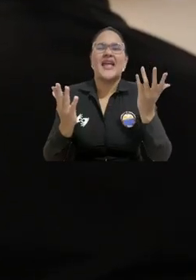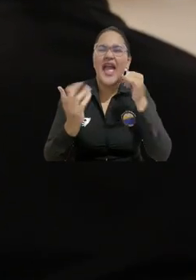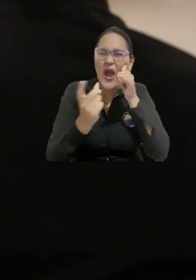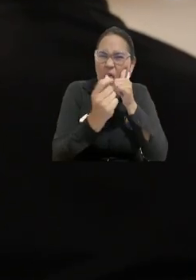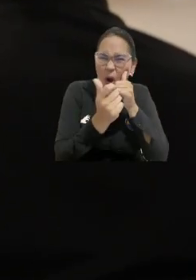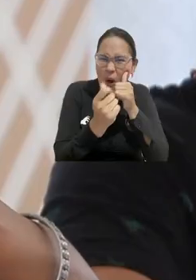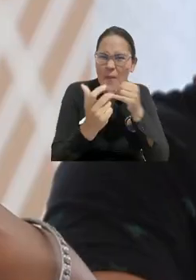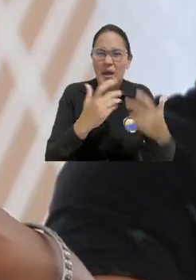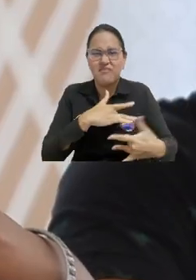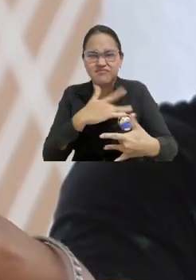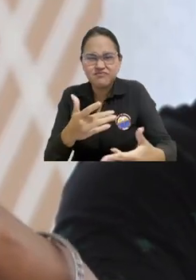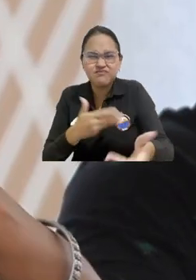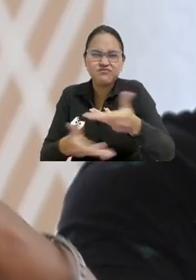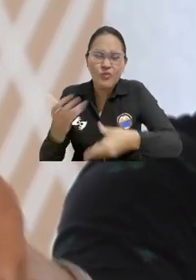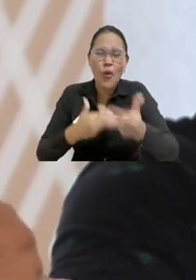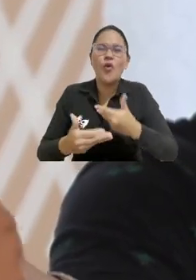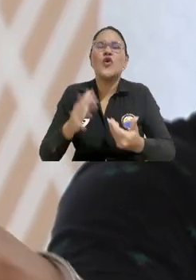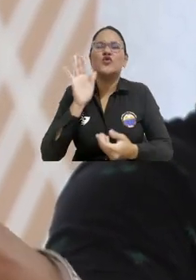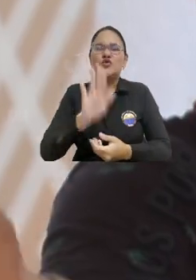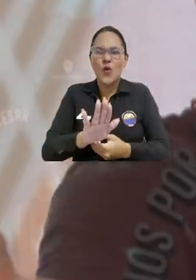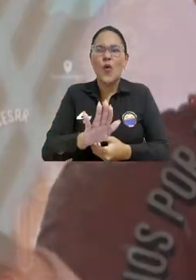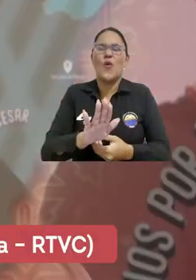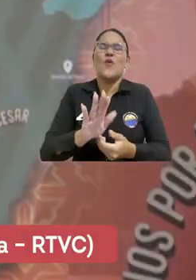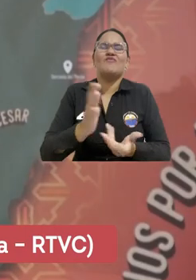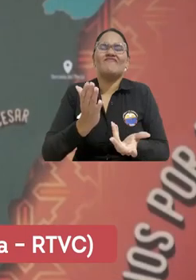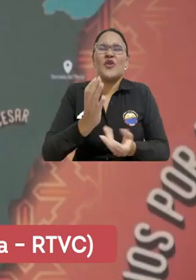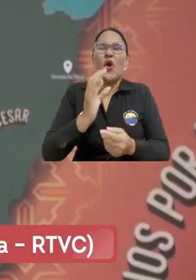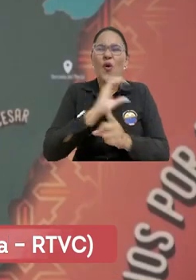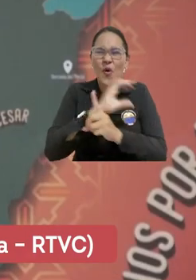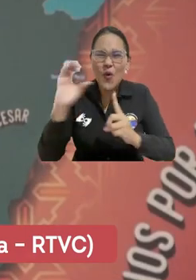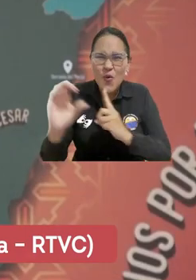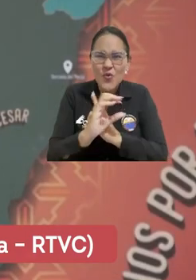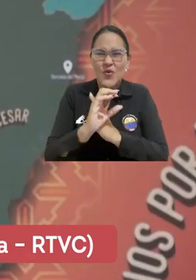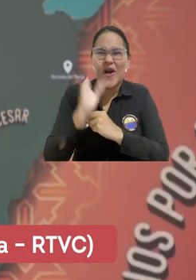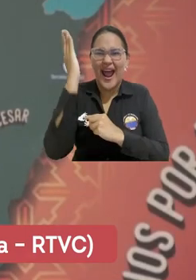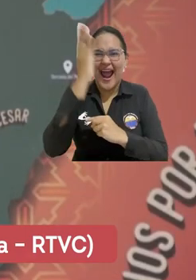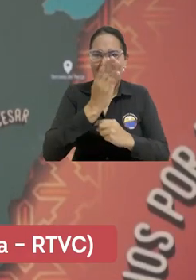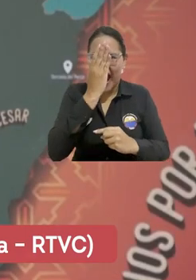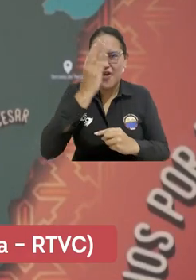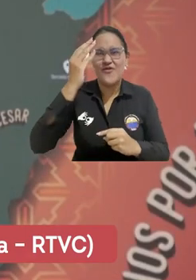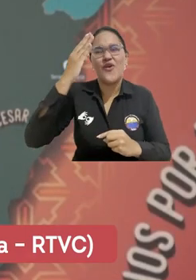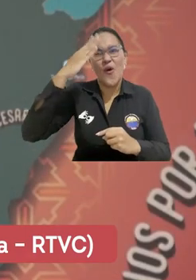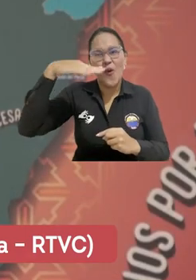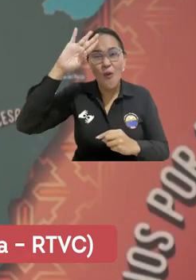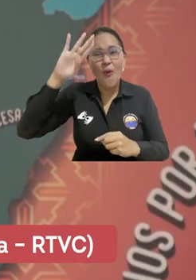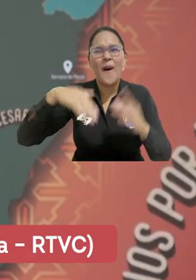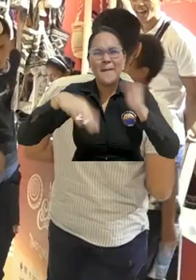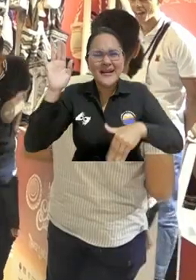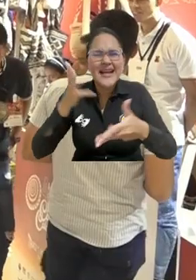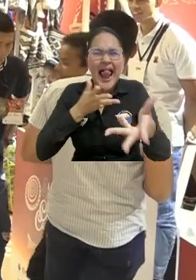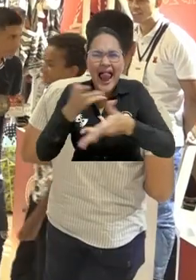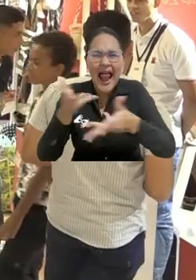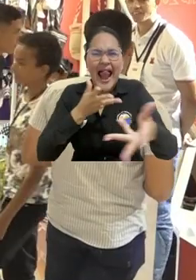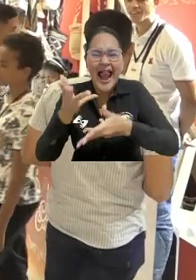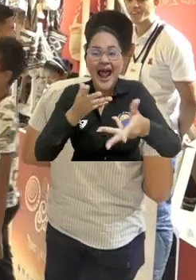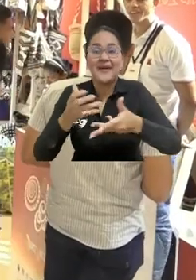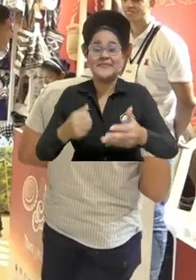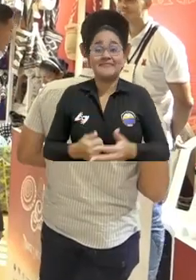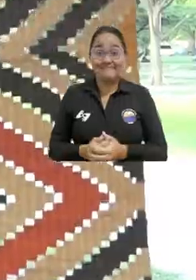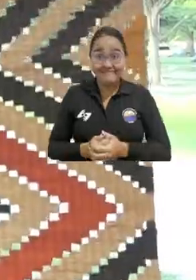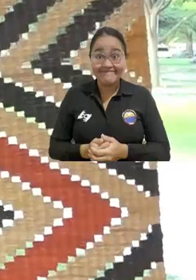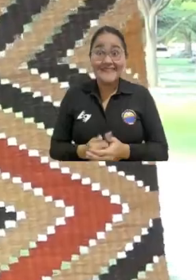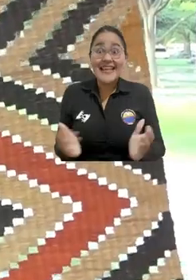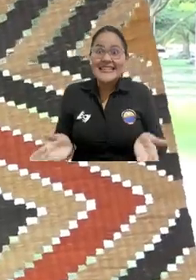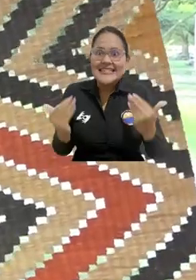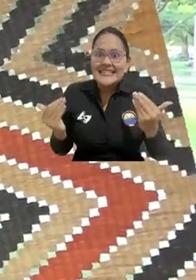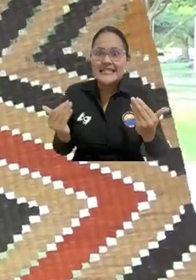y popular, cultura afrocubana, entre otros. La celebración de este tipo de eventos permiten